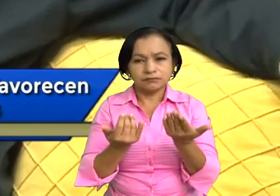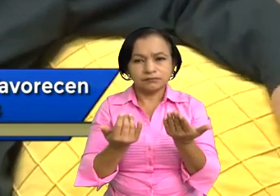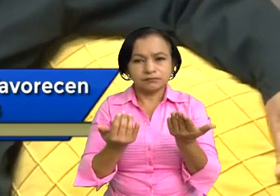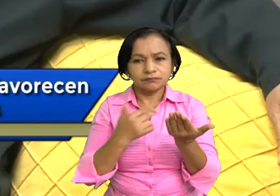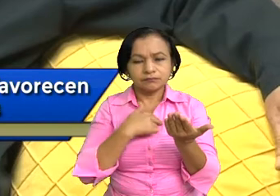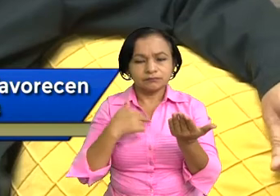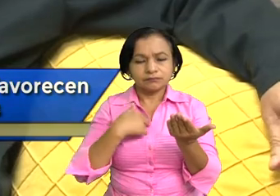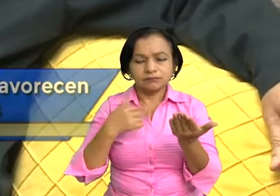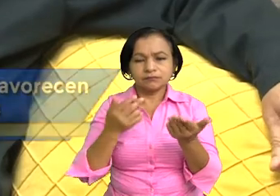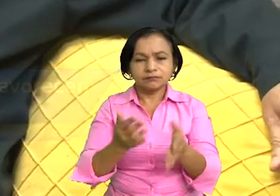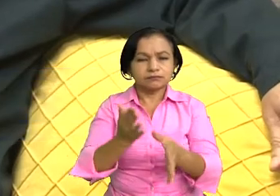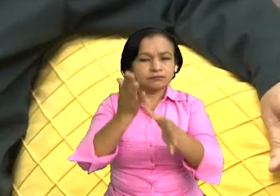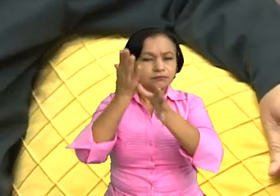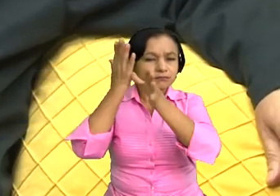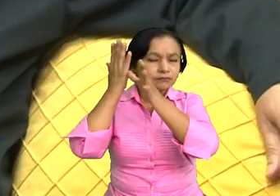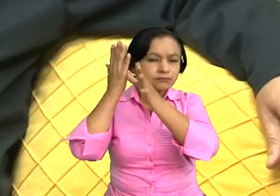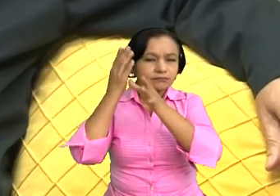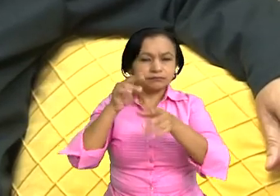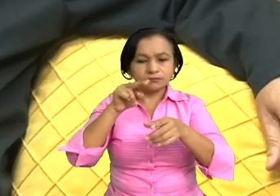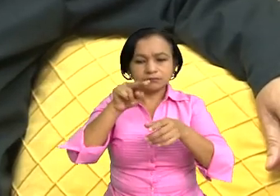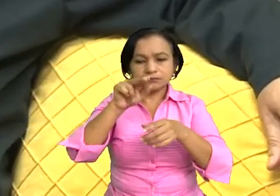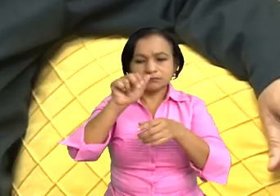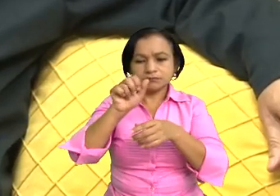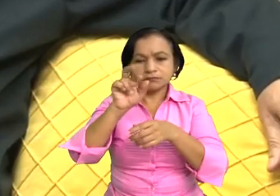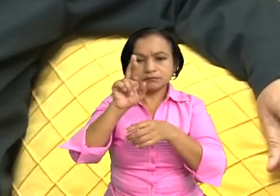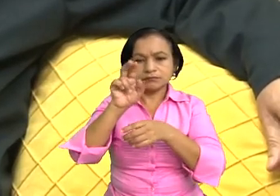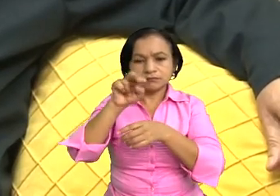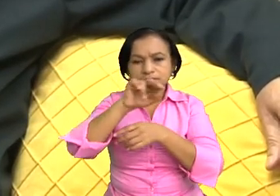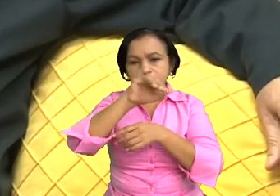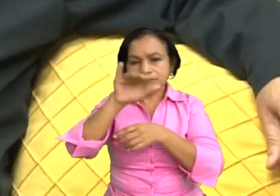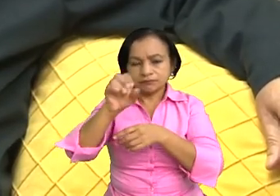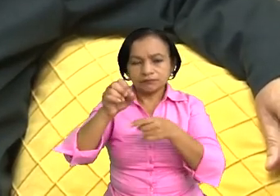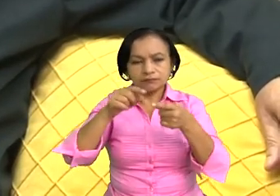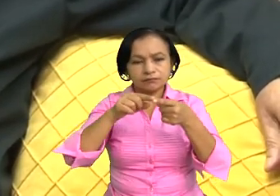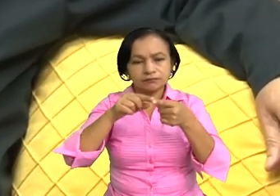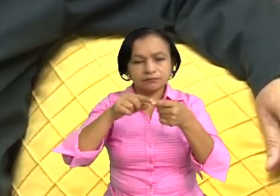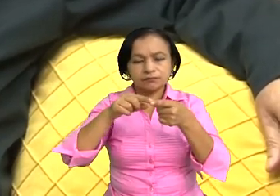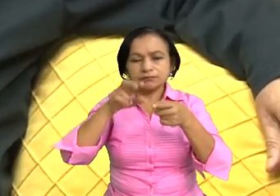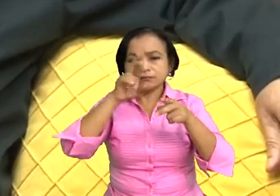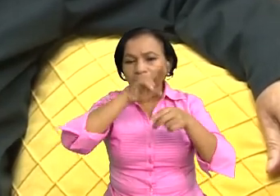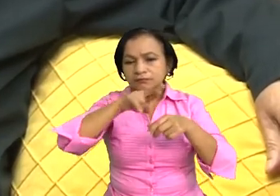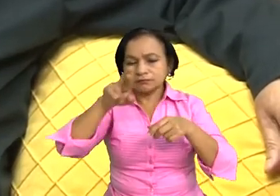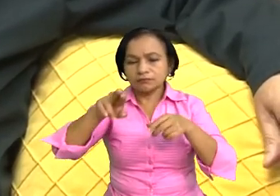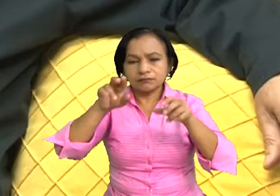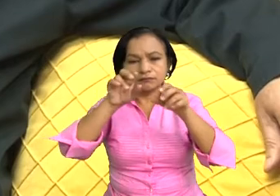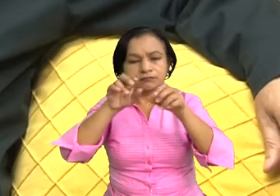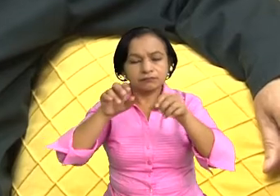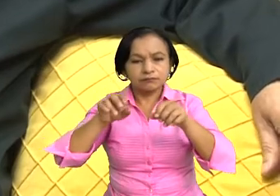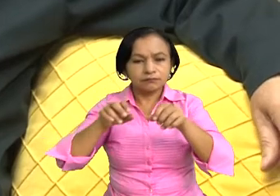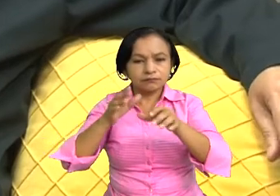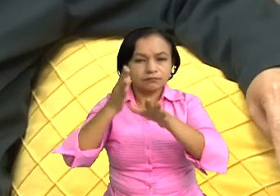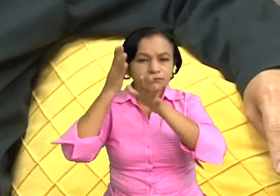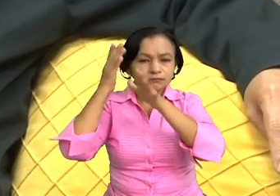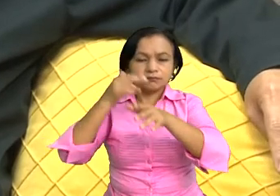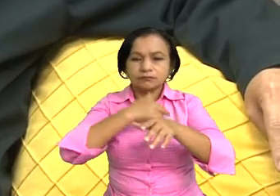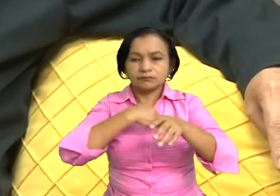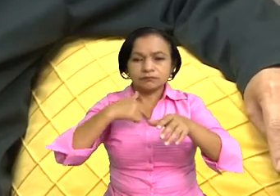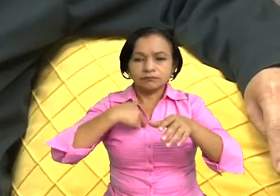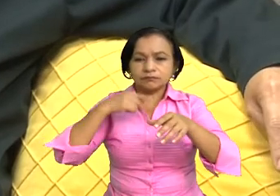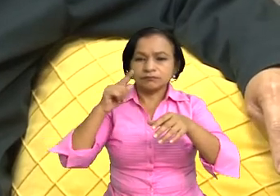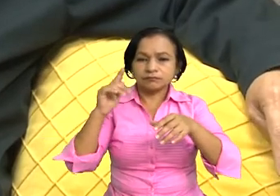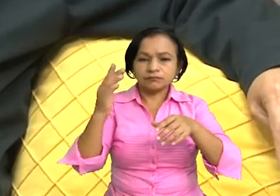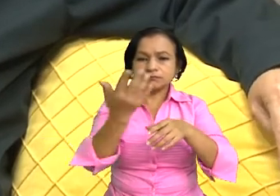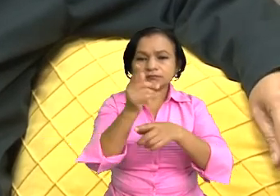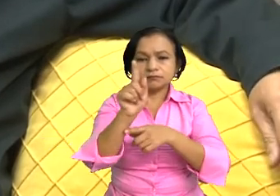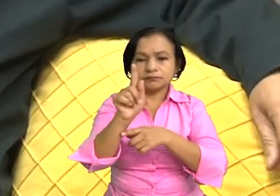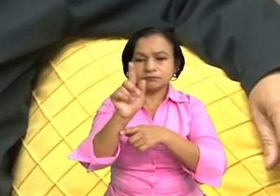En San Juan del Sur hasta el Naranjo, de la Chocolata arriba hasta San Juan del Sur, toda la parte de